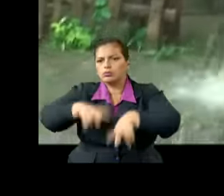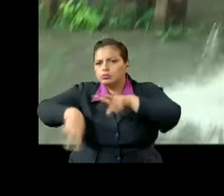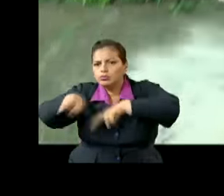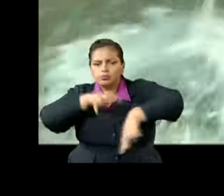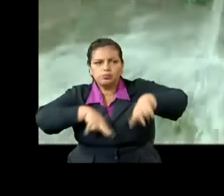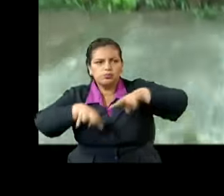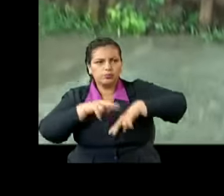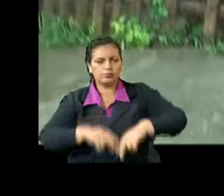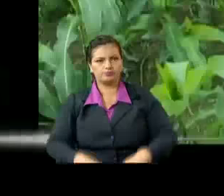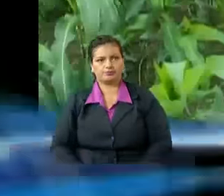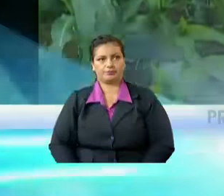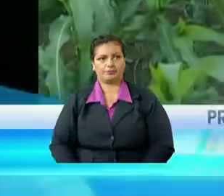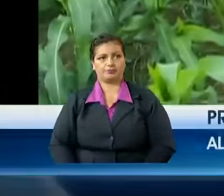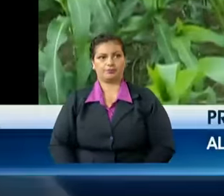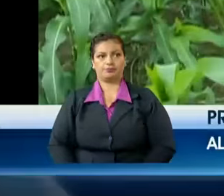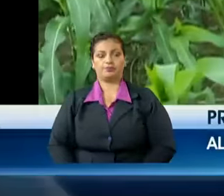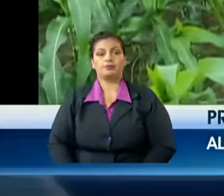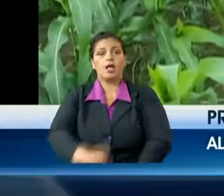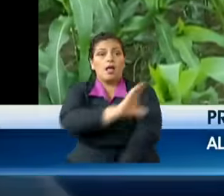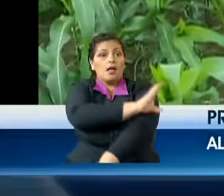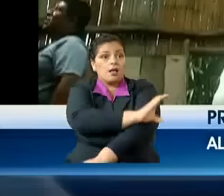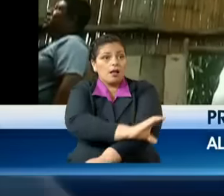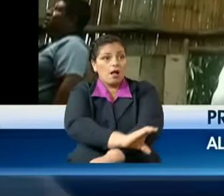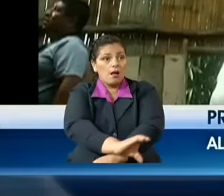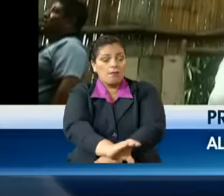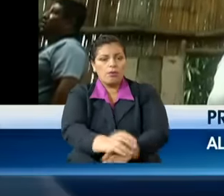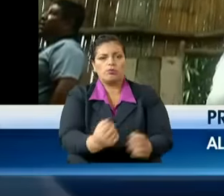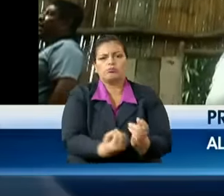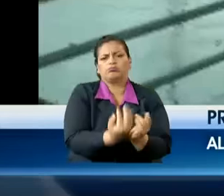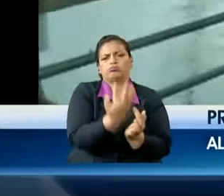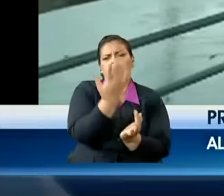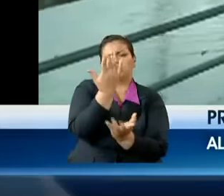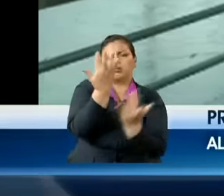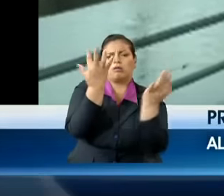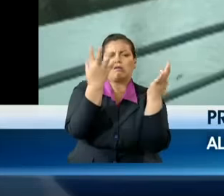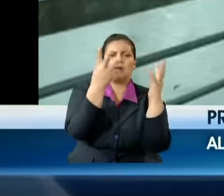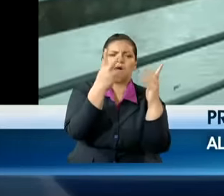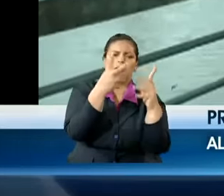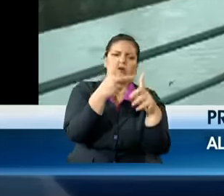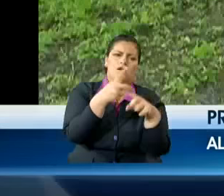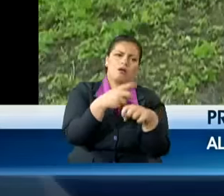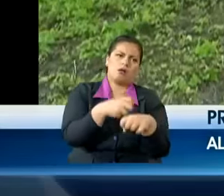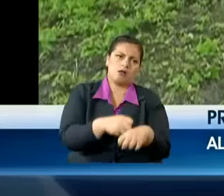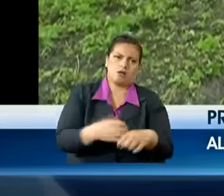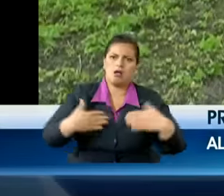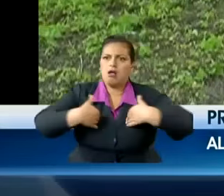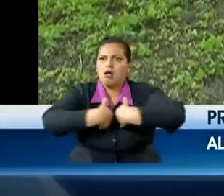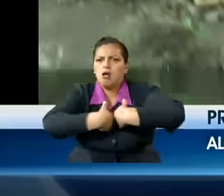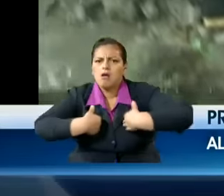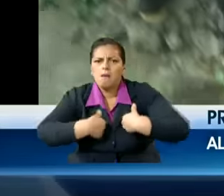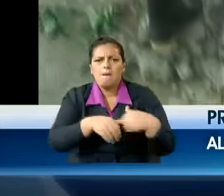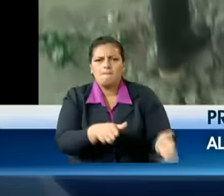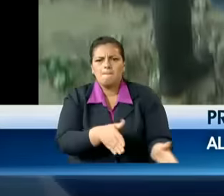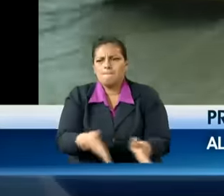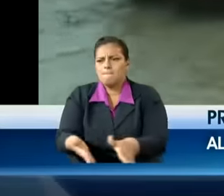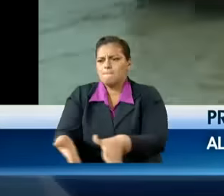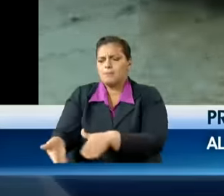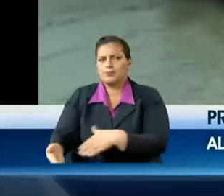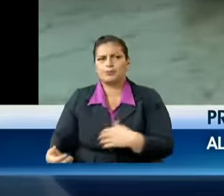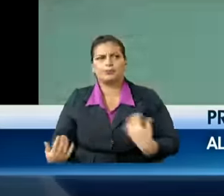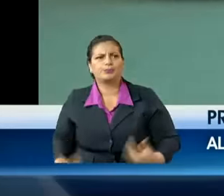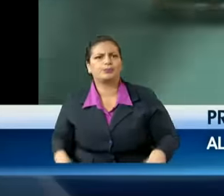Casas inundadas, cultivos caídos, viviendas sin techos, ríos desbordados y hasta animales muertos fue el resultado de un fuerte